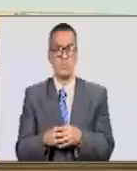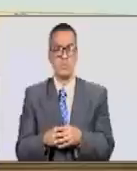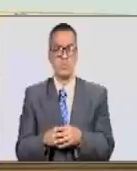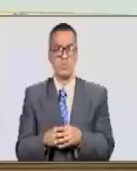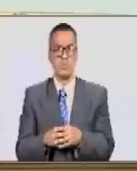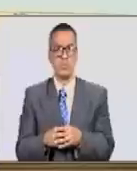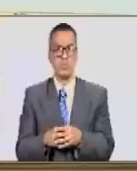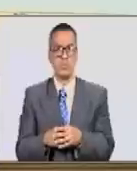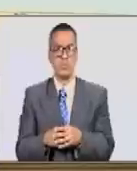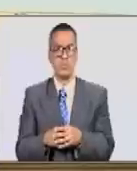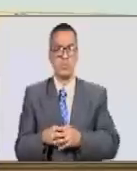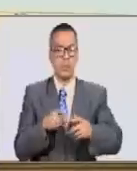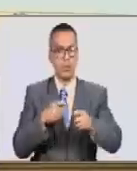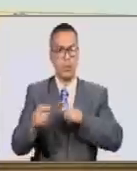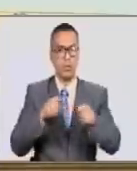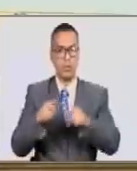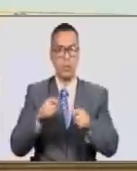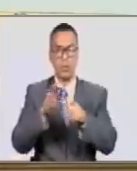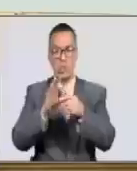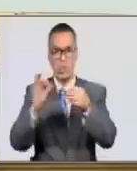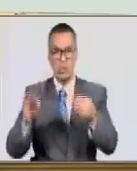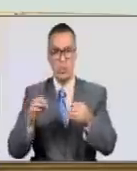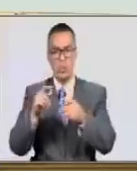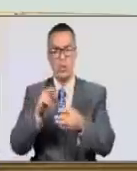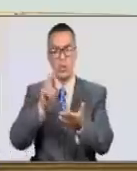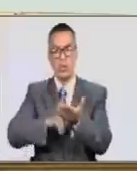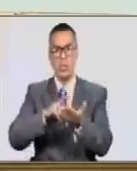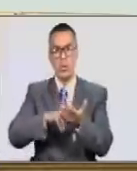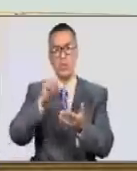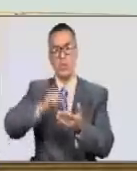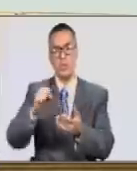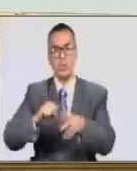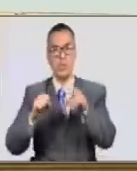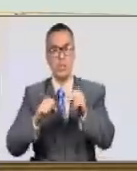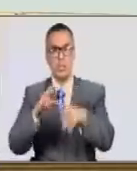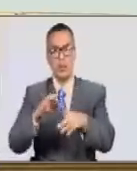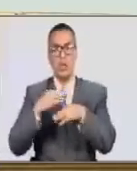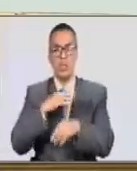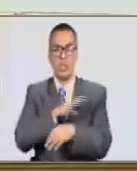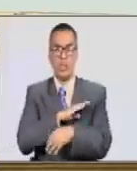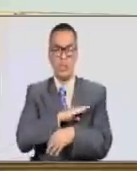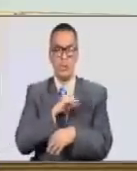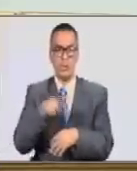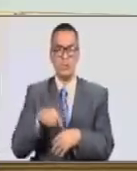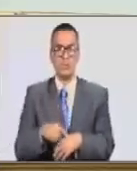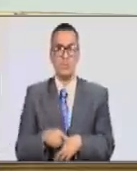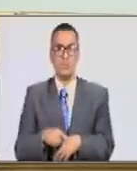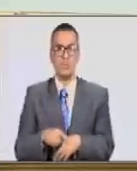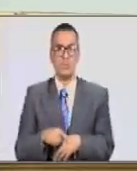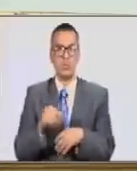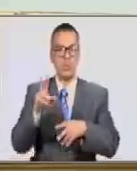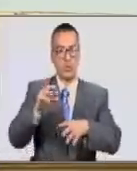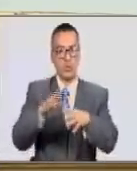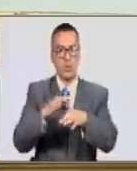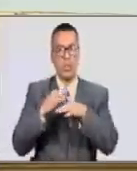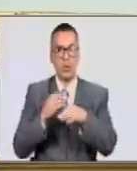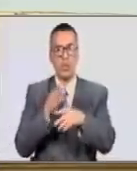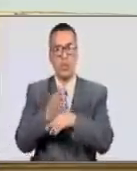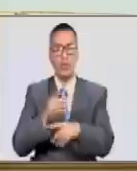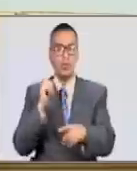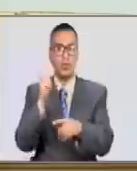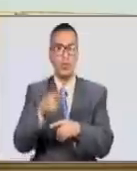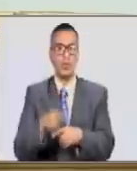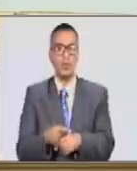La única forma de poder accionar contra ese instrumento es que yo tenga que probar que tengo interés o que me afecta. Si no me afecta y no tengo interés, no podría